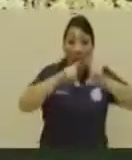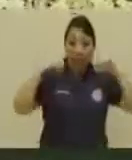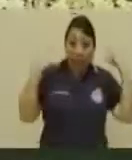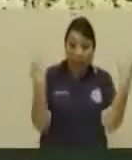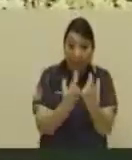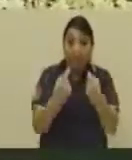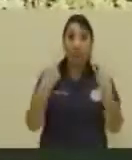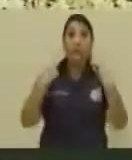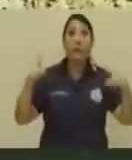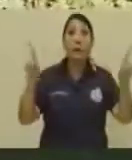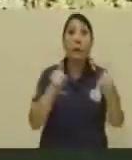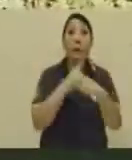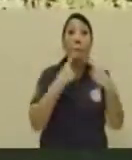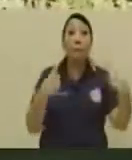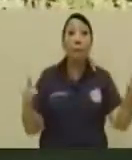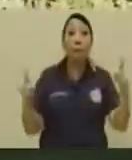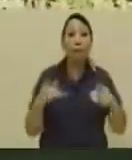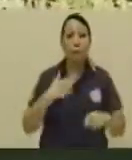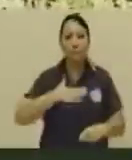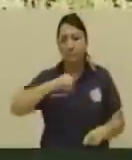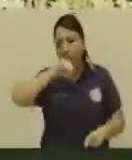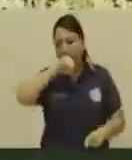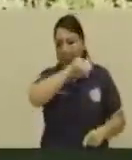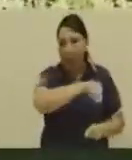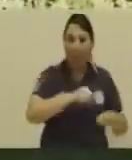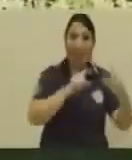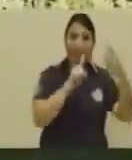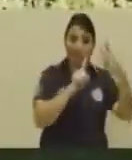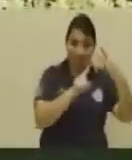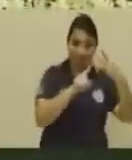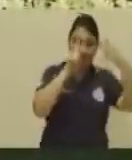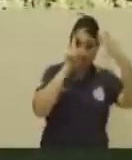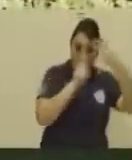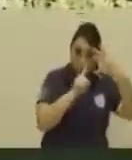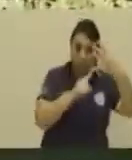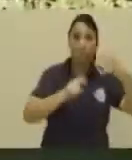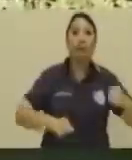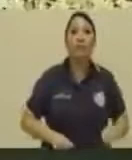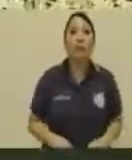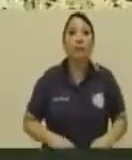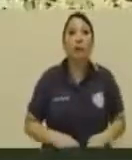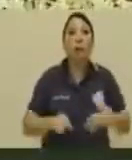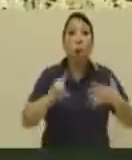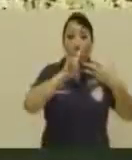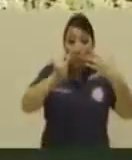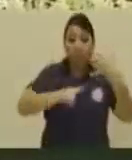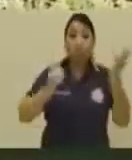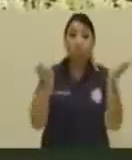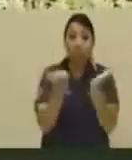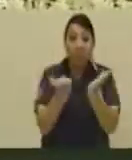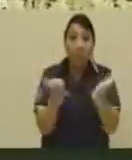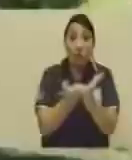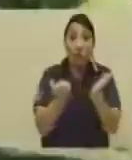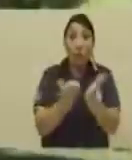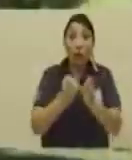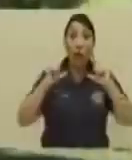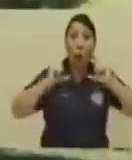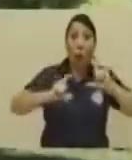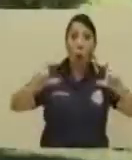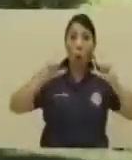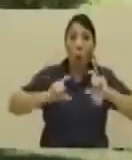La tercera, la clase de música es mi favorita. Y la última, los